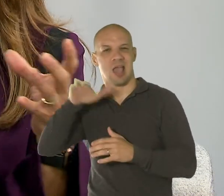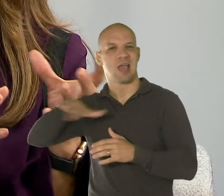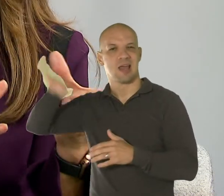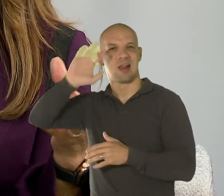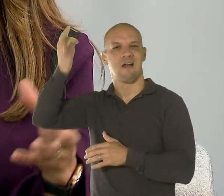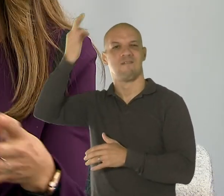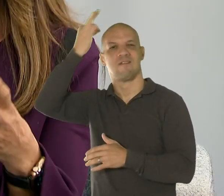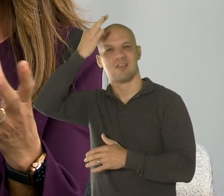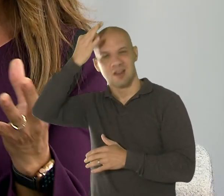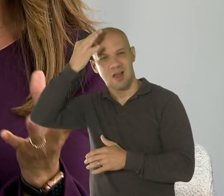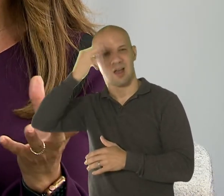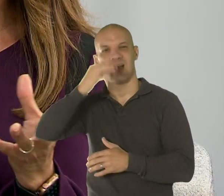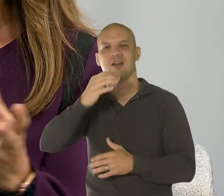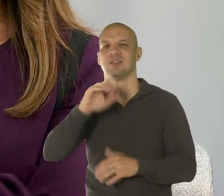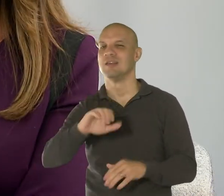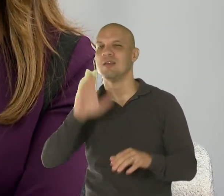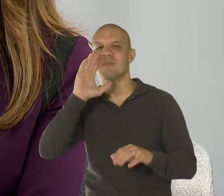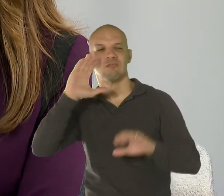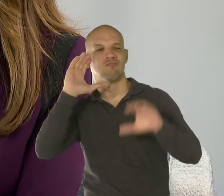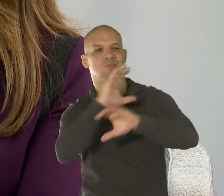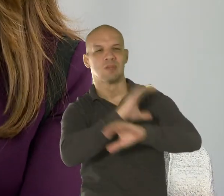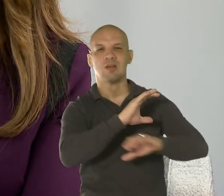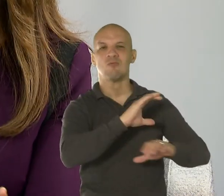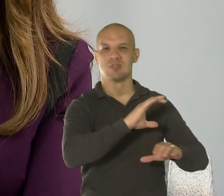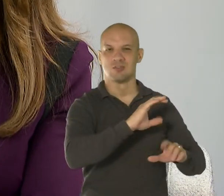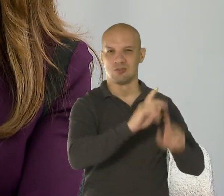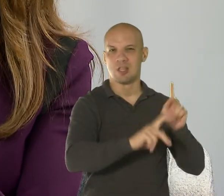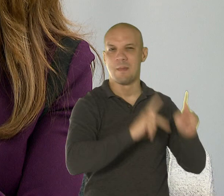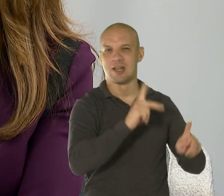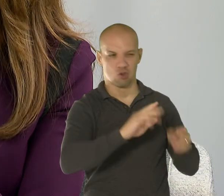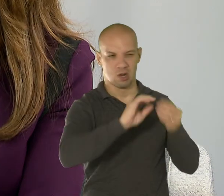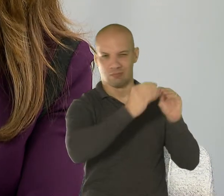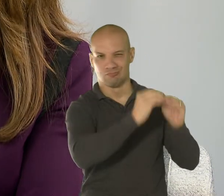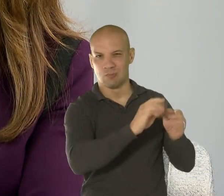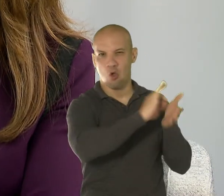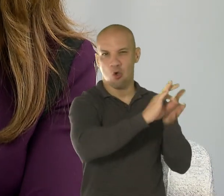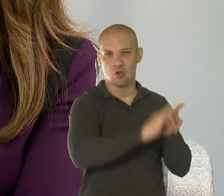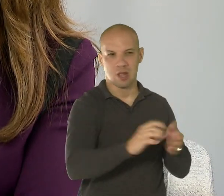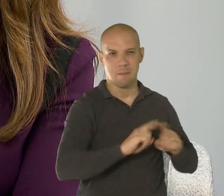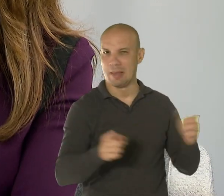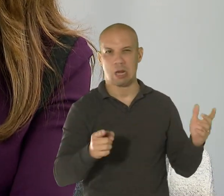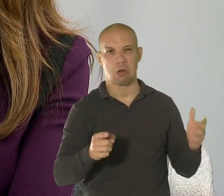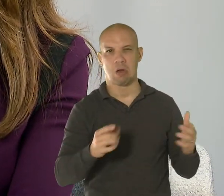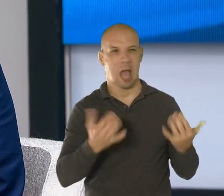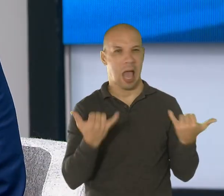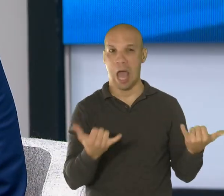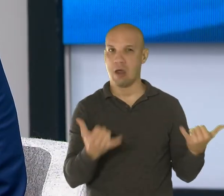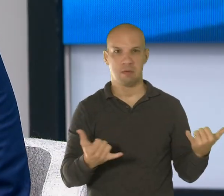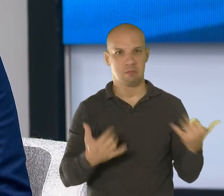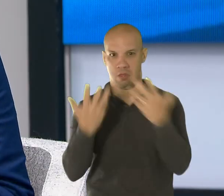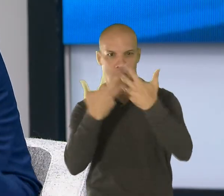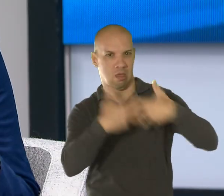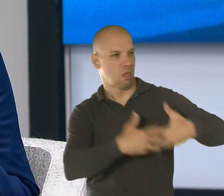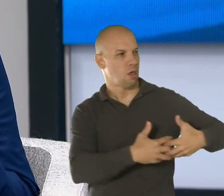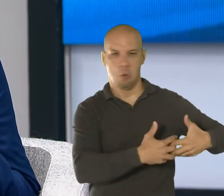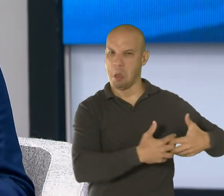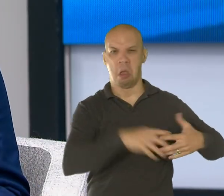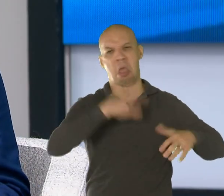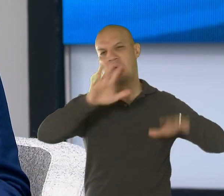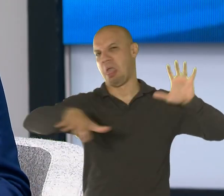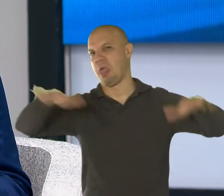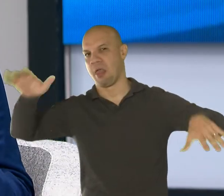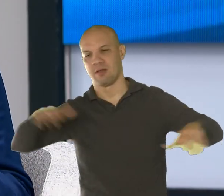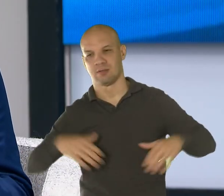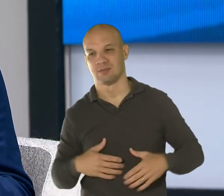locales, también iban a hacer un censo de esa población, pero todo está como regado, no está concluido. No hay un censo. Y claro, será